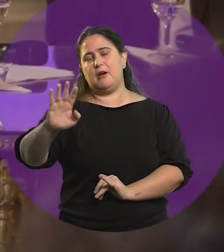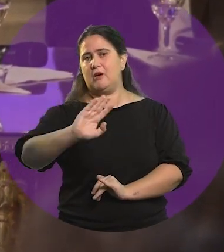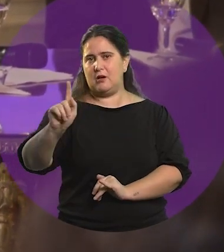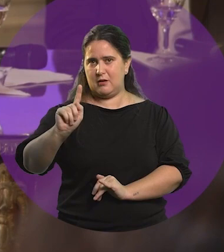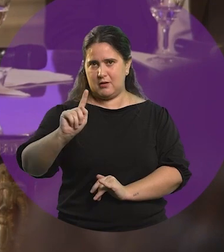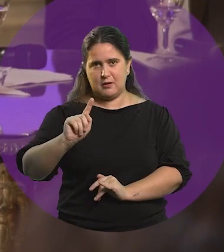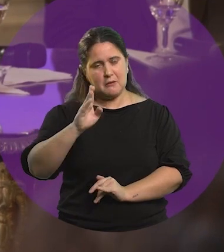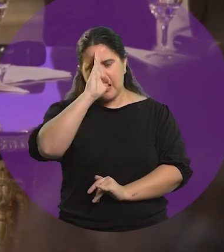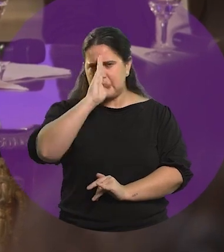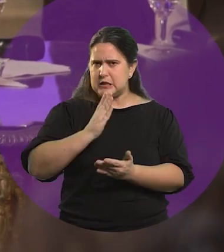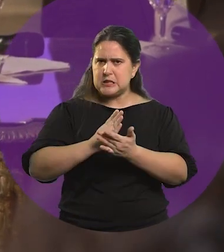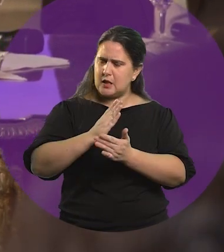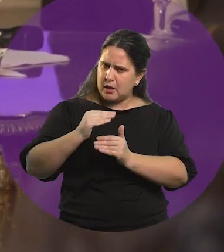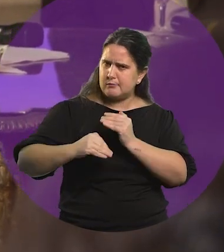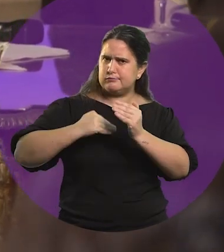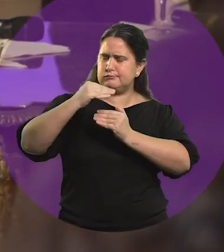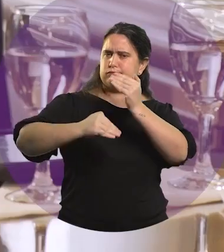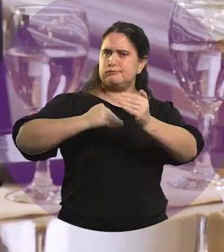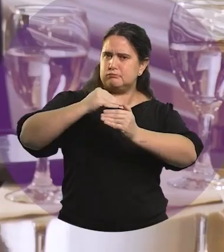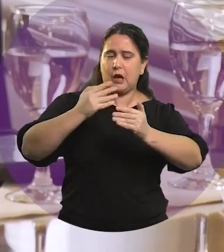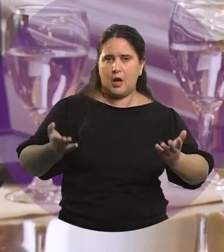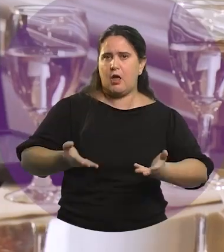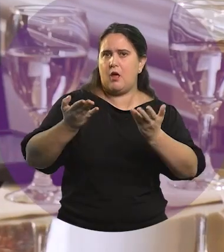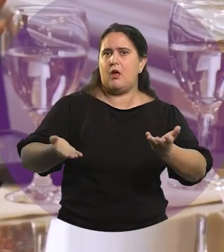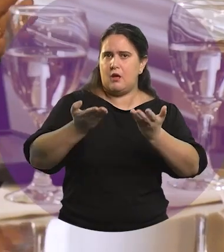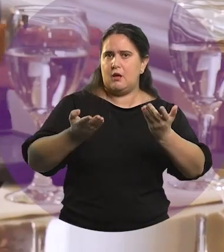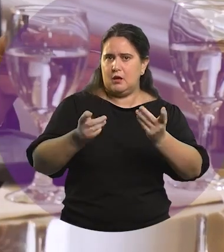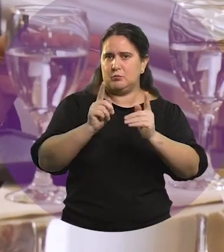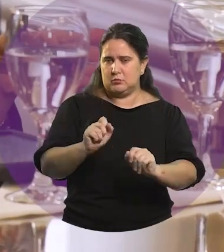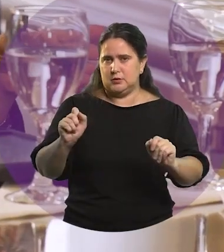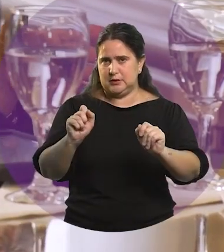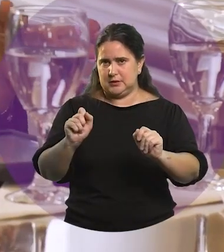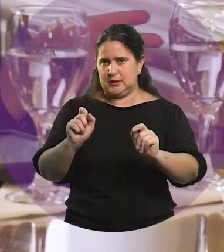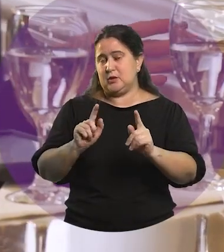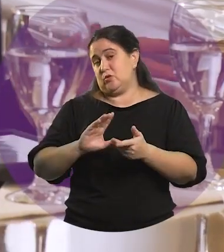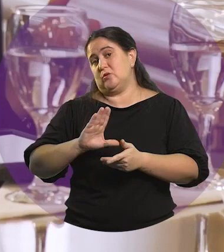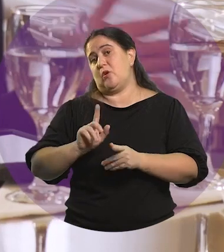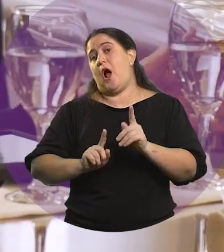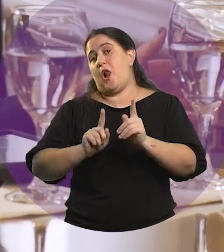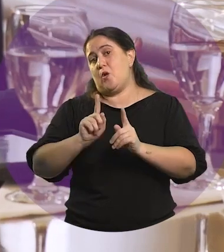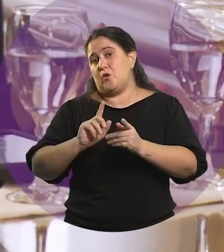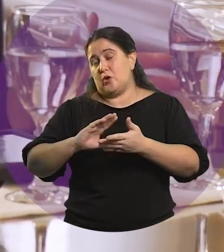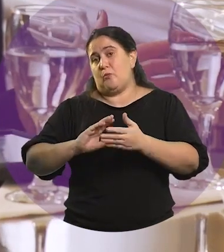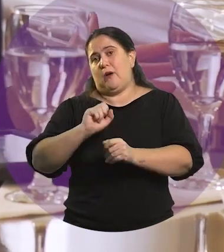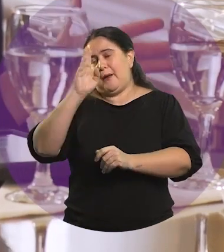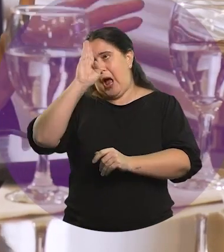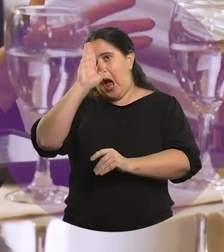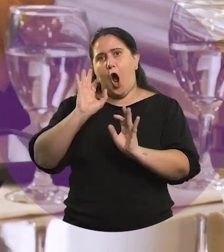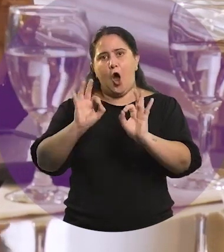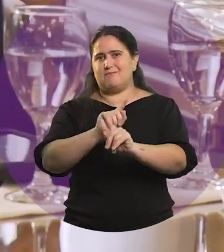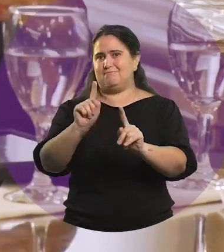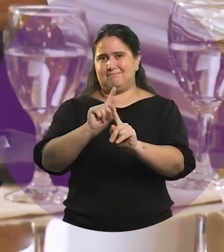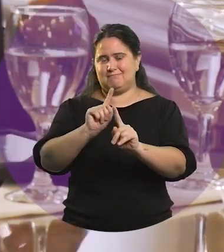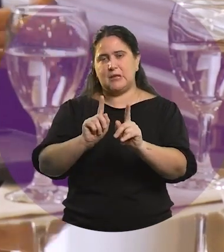permanentemente aprendiendo. Para algunos es un estímulo, para otros decir a esta altura de la vida ya podía haber aprendido todo.